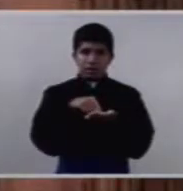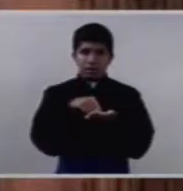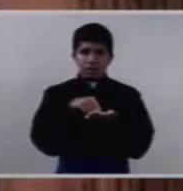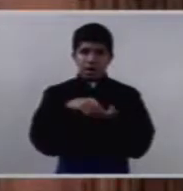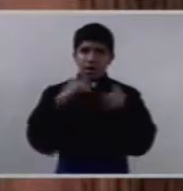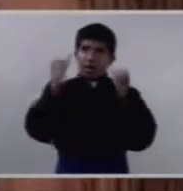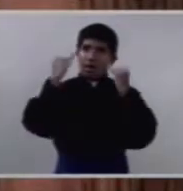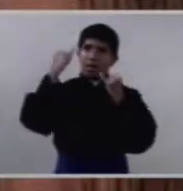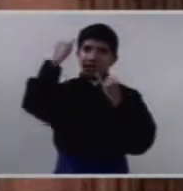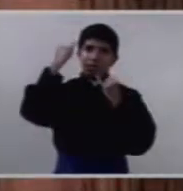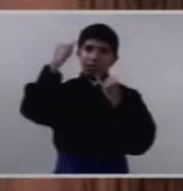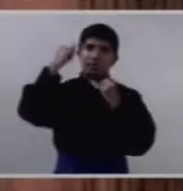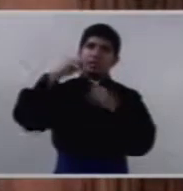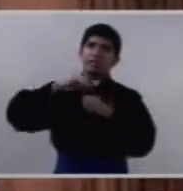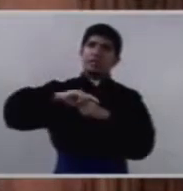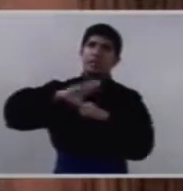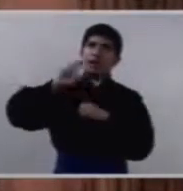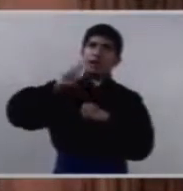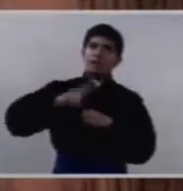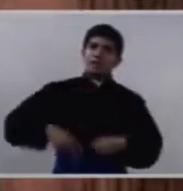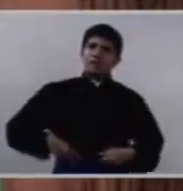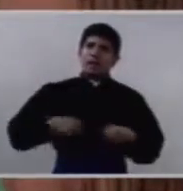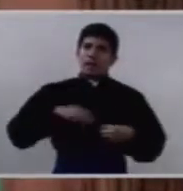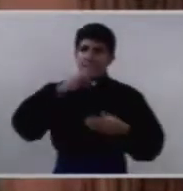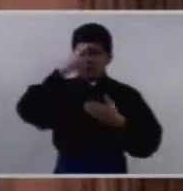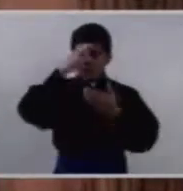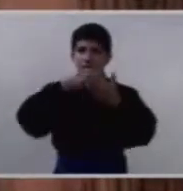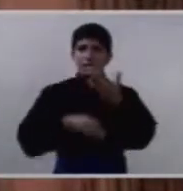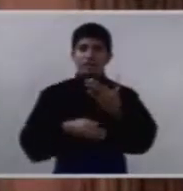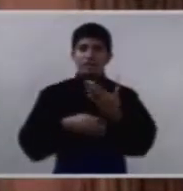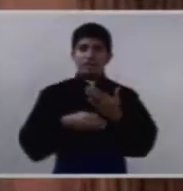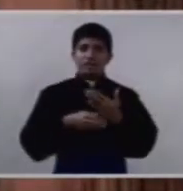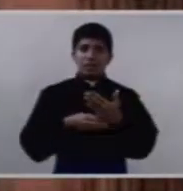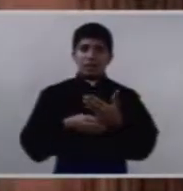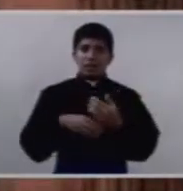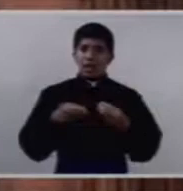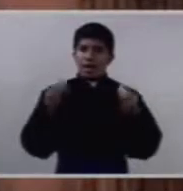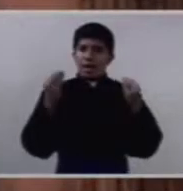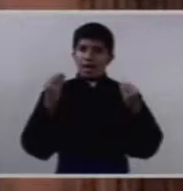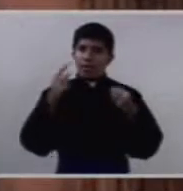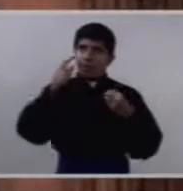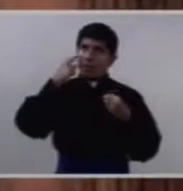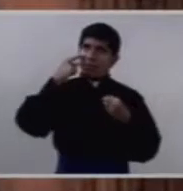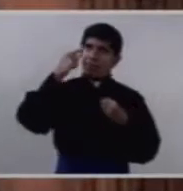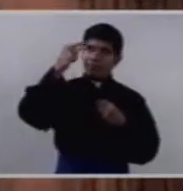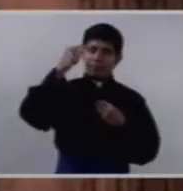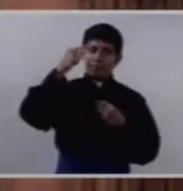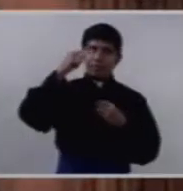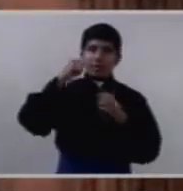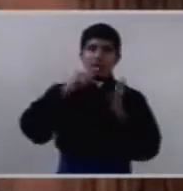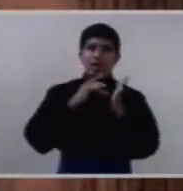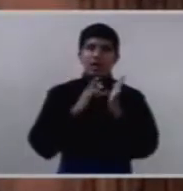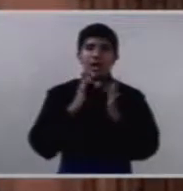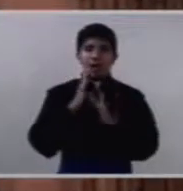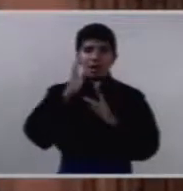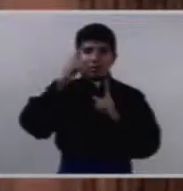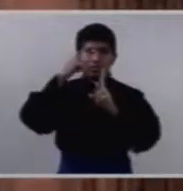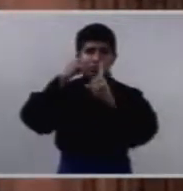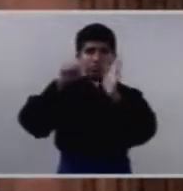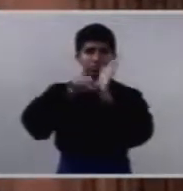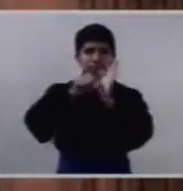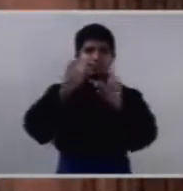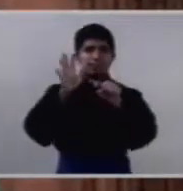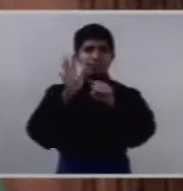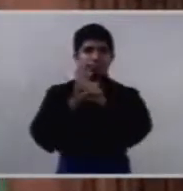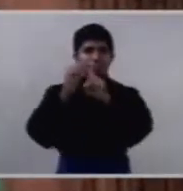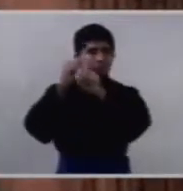ideales de la vida cristiana, que miren siempre a Cristo crucificado